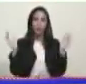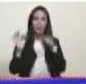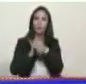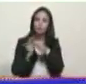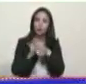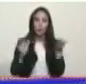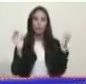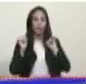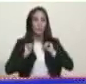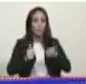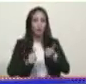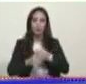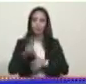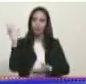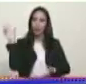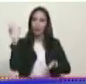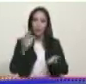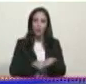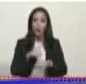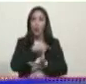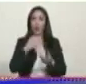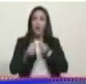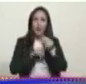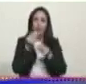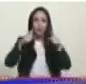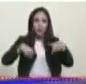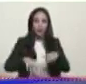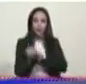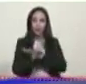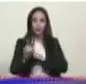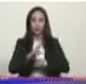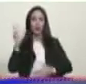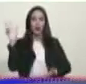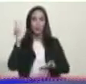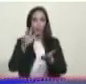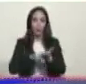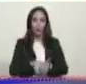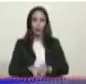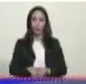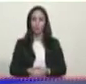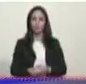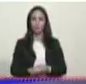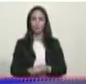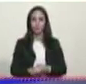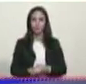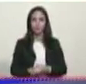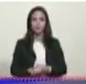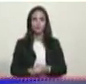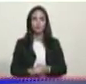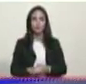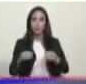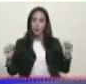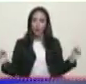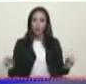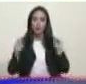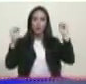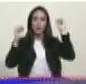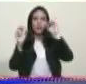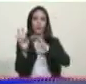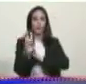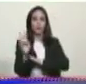primer barco construido con mano de obra venezolana, venezolana, venezolana. ¡Que viva